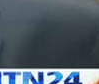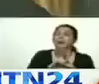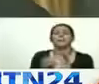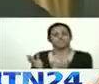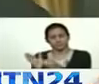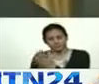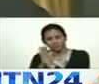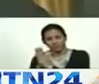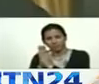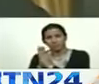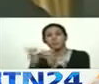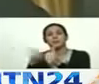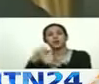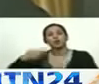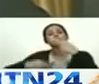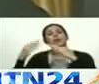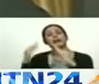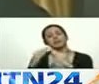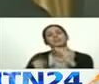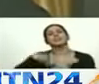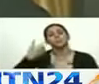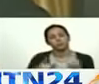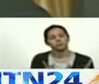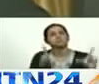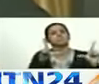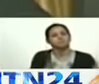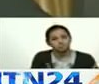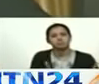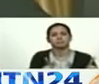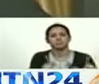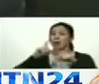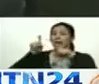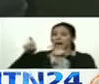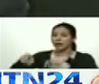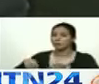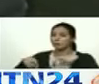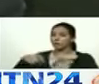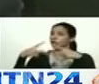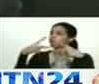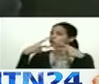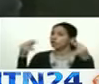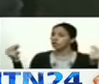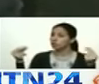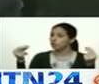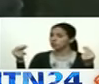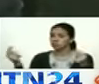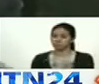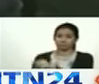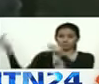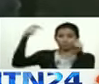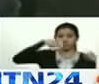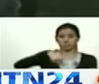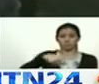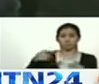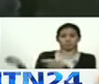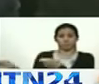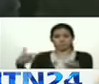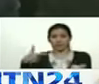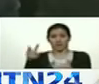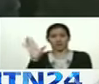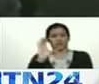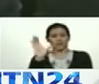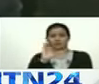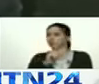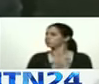estado Anzoátegui. Pese a que Maduro aseguró que los militares saldrían del gabinete y volverían a los cuarteles, este miércoles designó al teniente